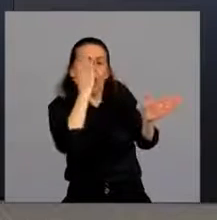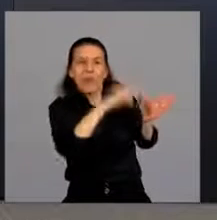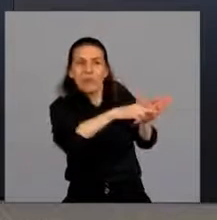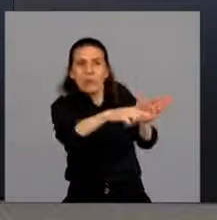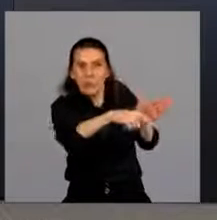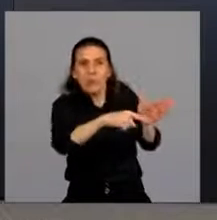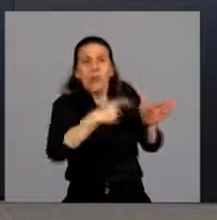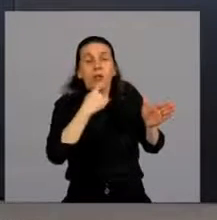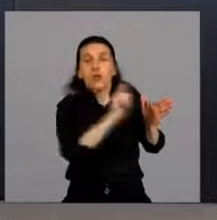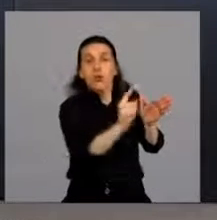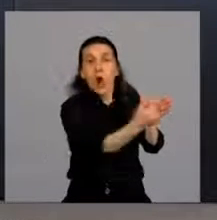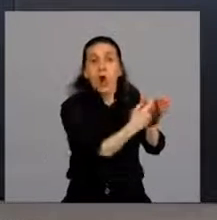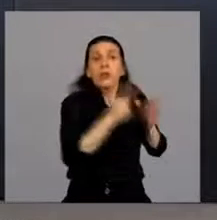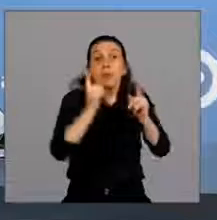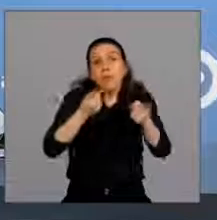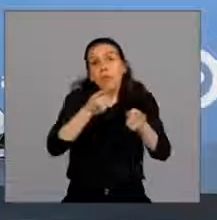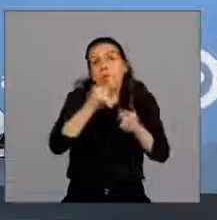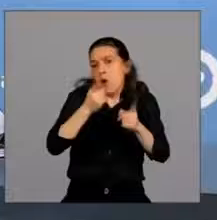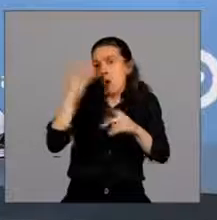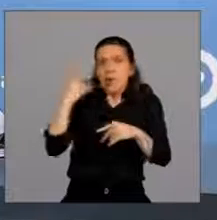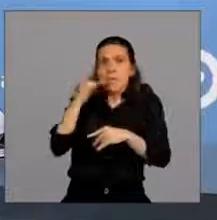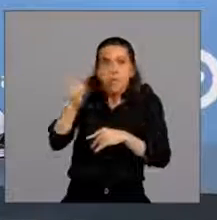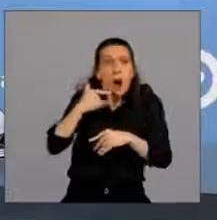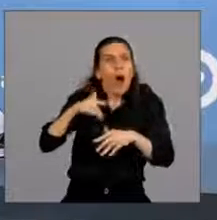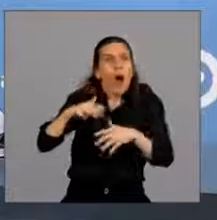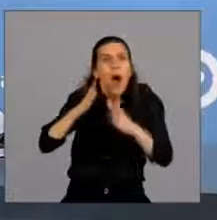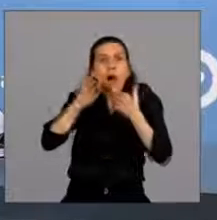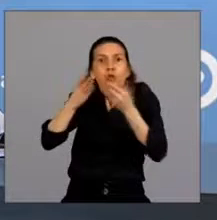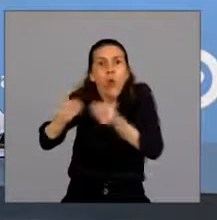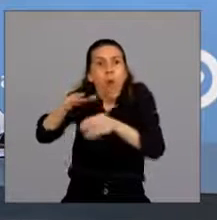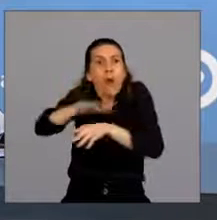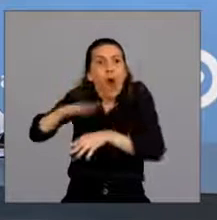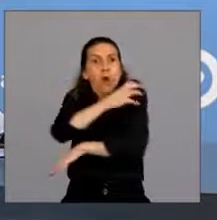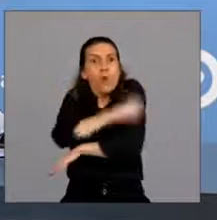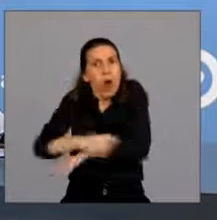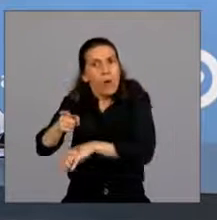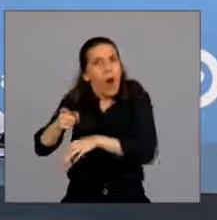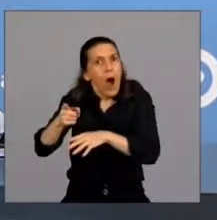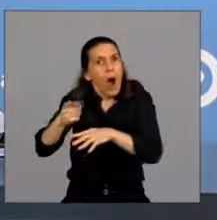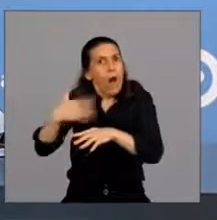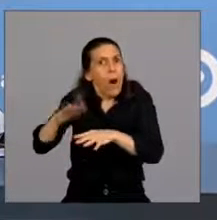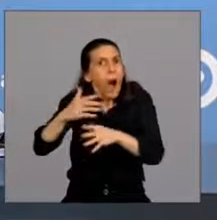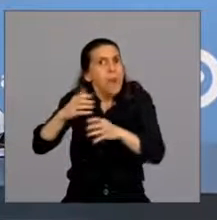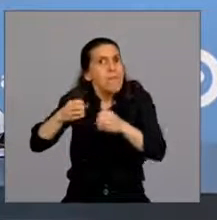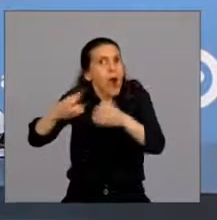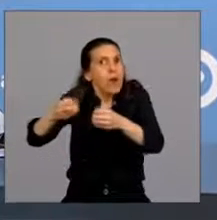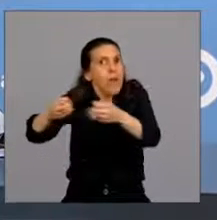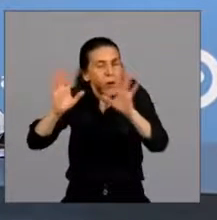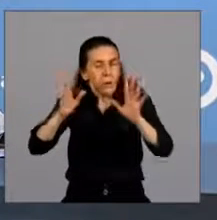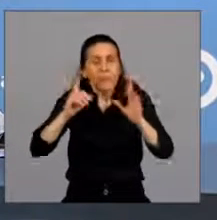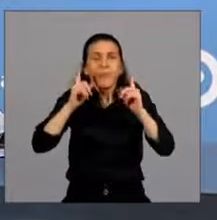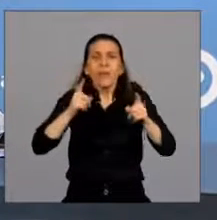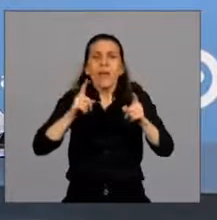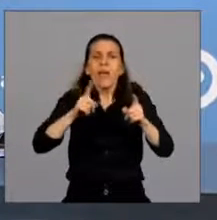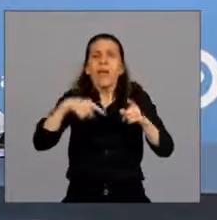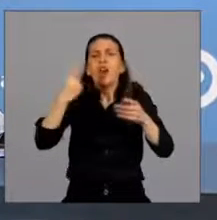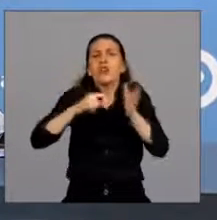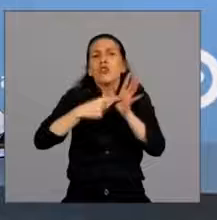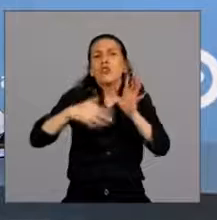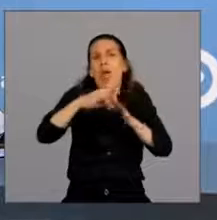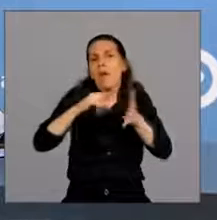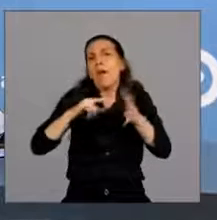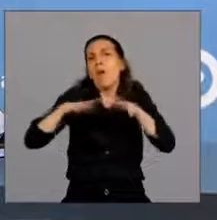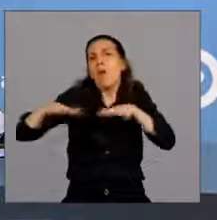de ponerle los barrios vulnerables está dando sus resultados. Tercero, respecto del resto de la ciudad, y esto es